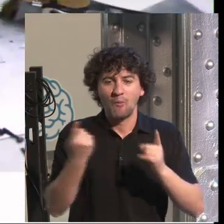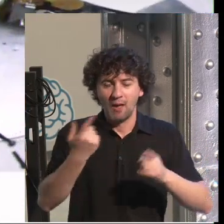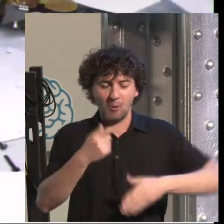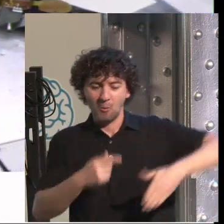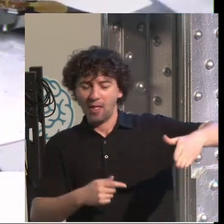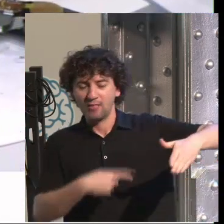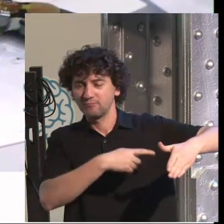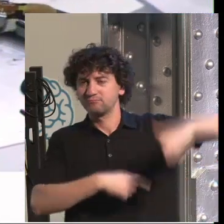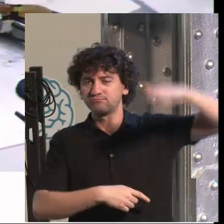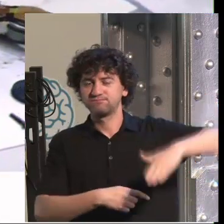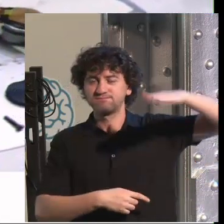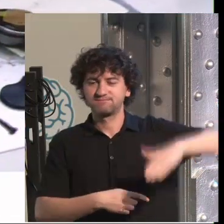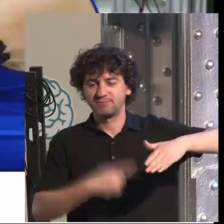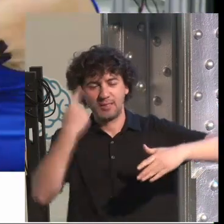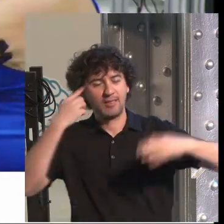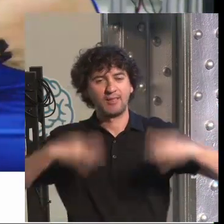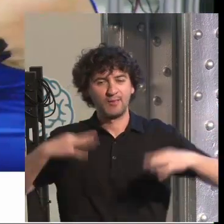brazo.